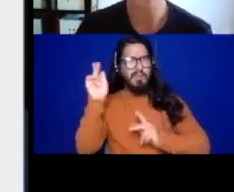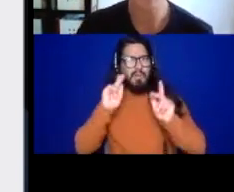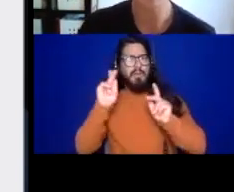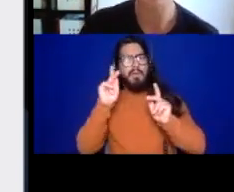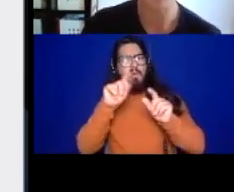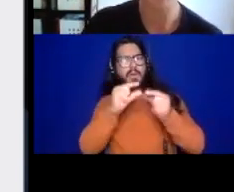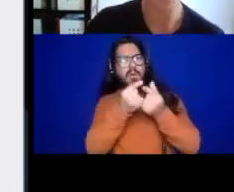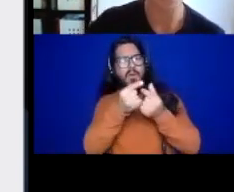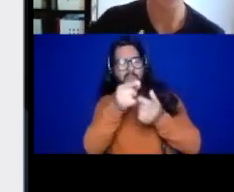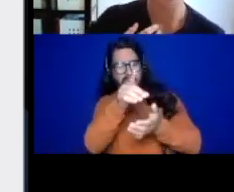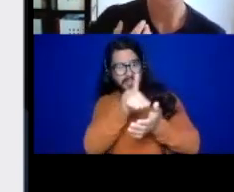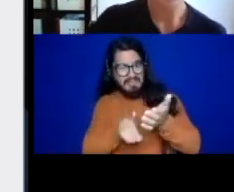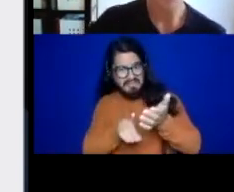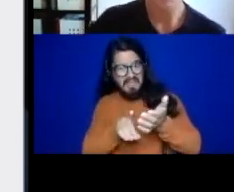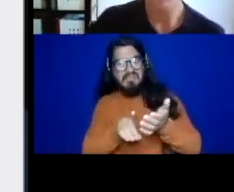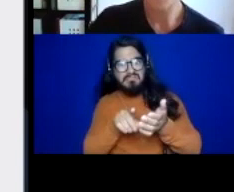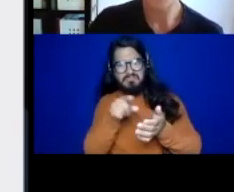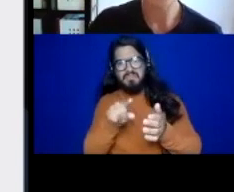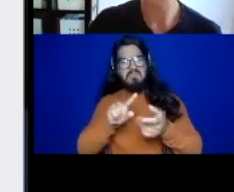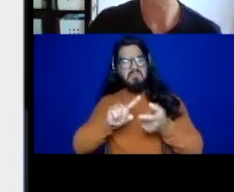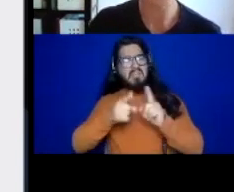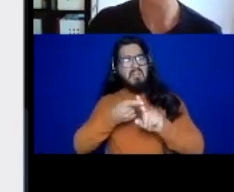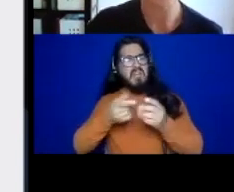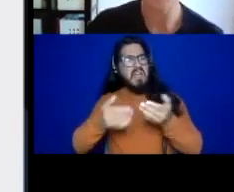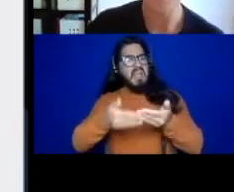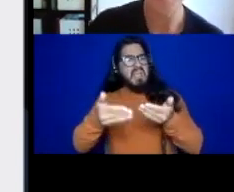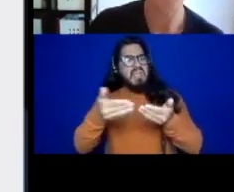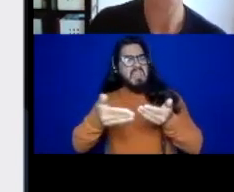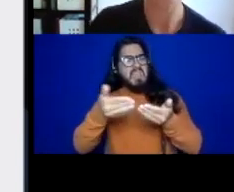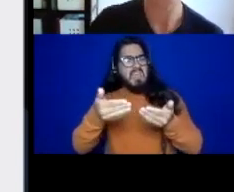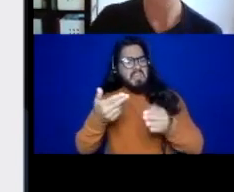que el diseño es fácil de usar.